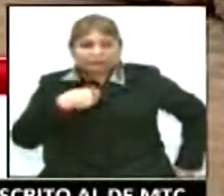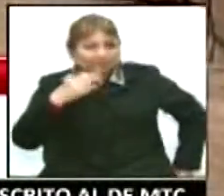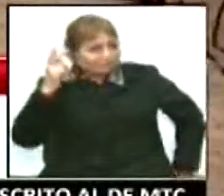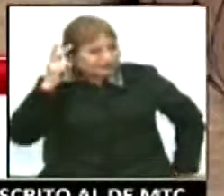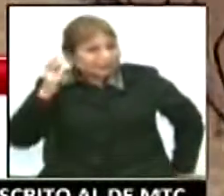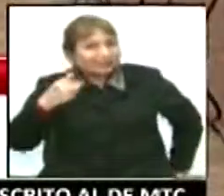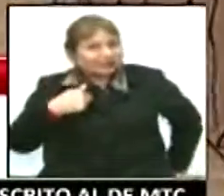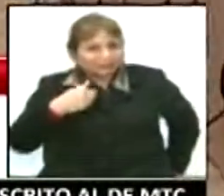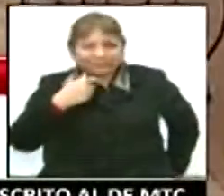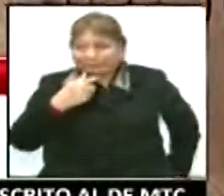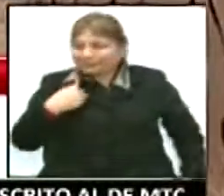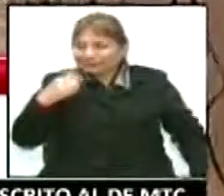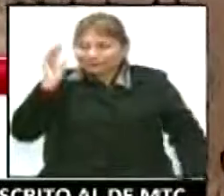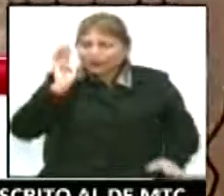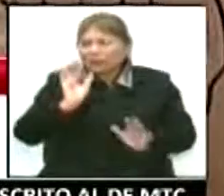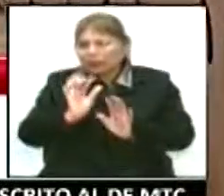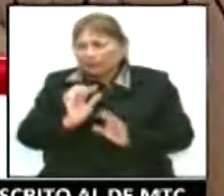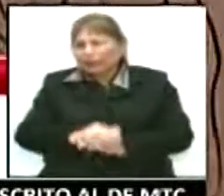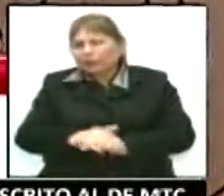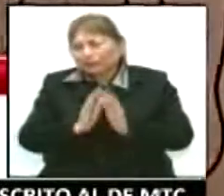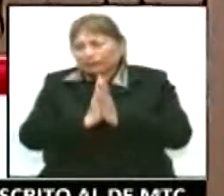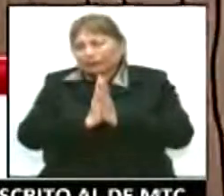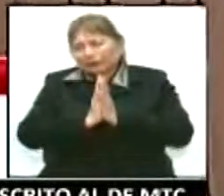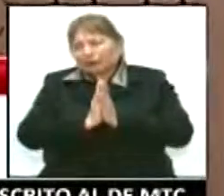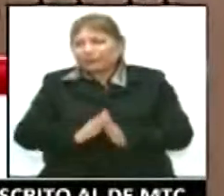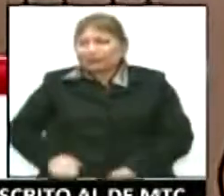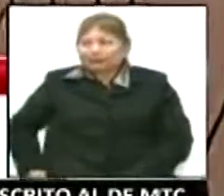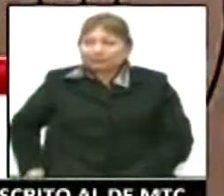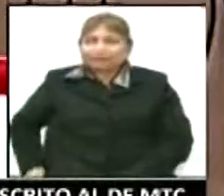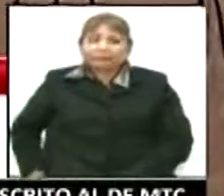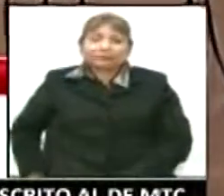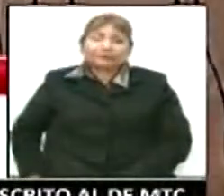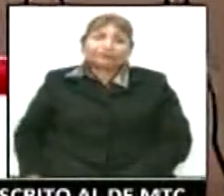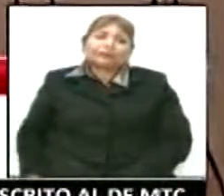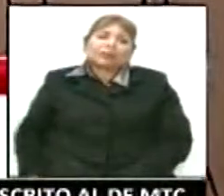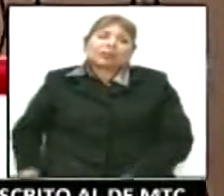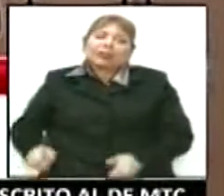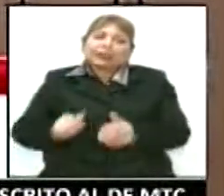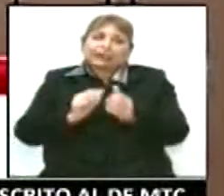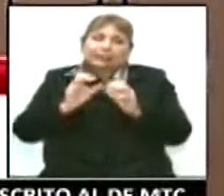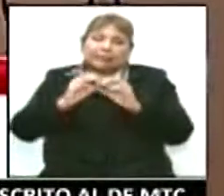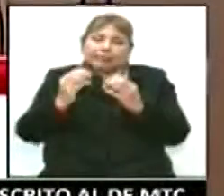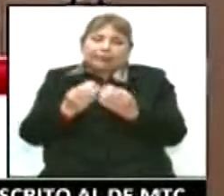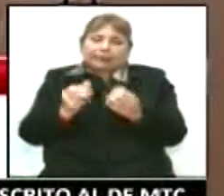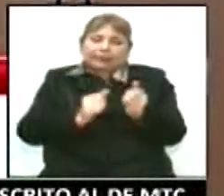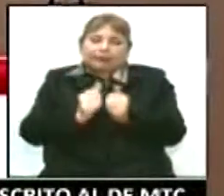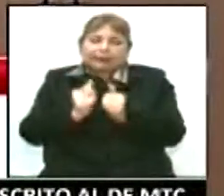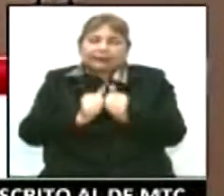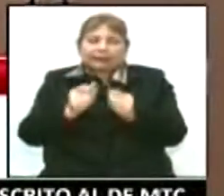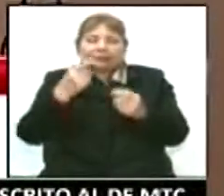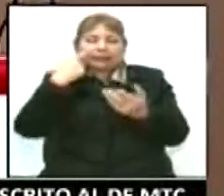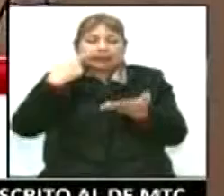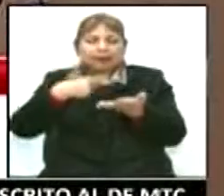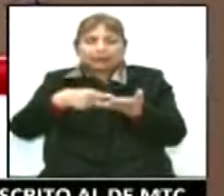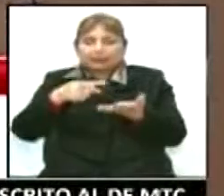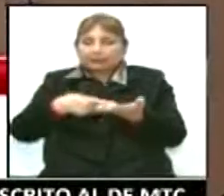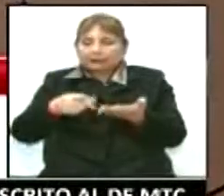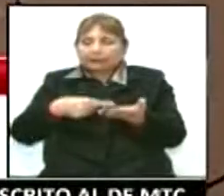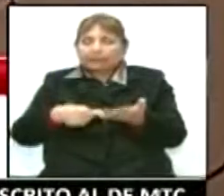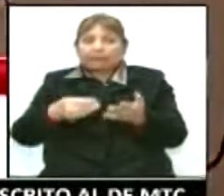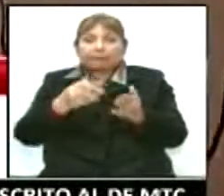también. Un momento, por favor. ¿Ya? La Comisión de Justicia es competente de revisar también este proyecto de